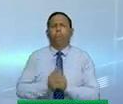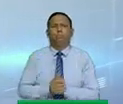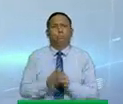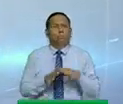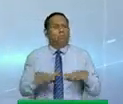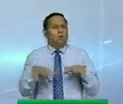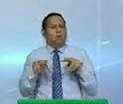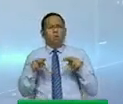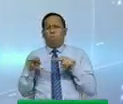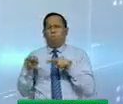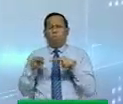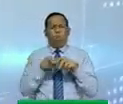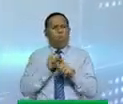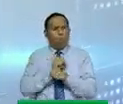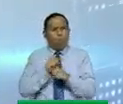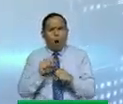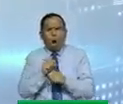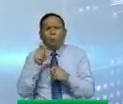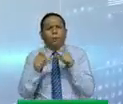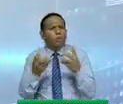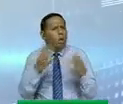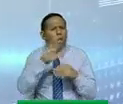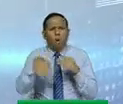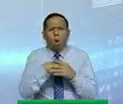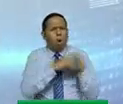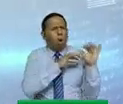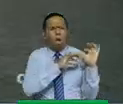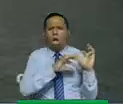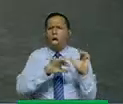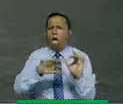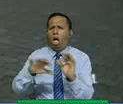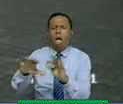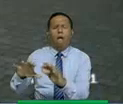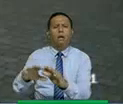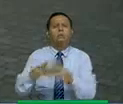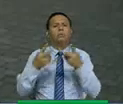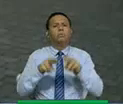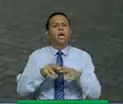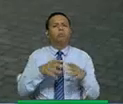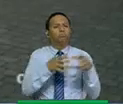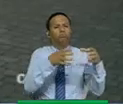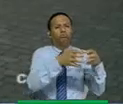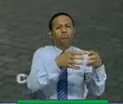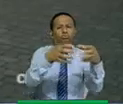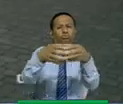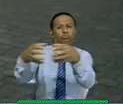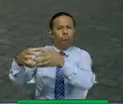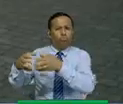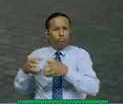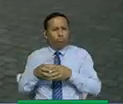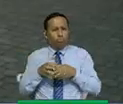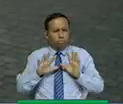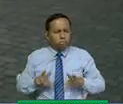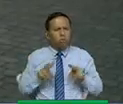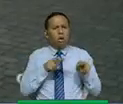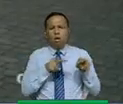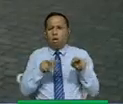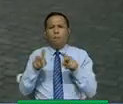increíble, toda la gente salió. En las ciudadelas y urbanizaciones se vivió algo similar.